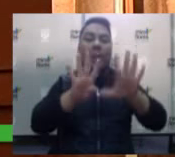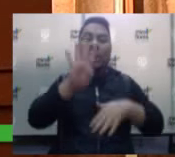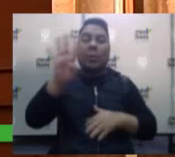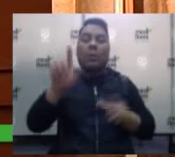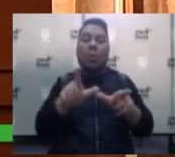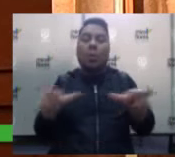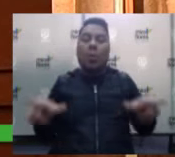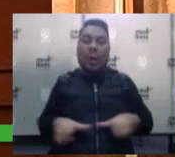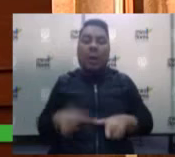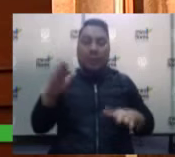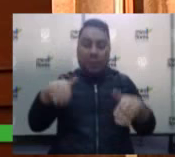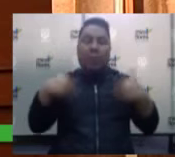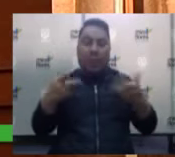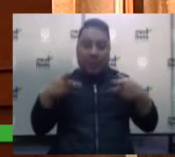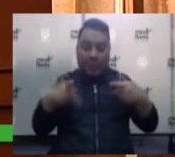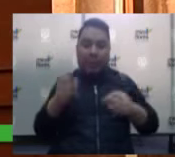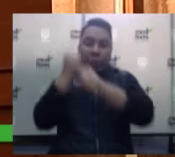de